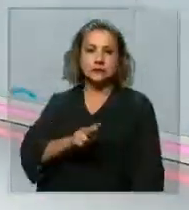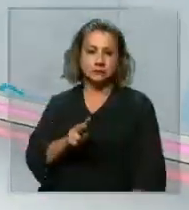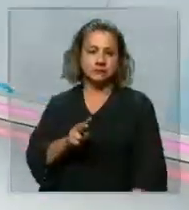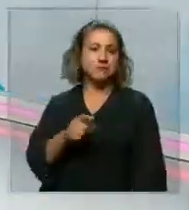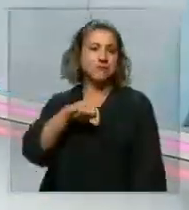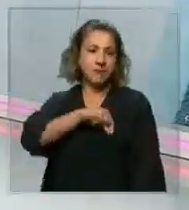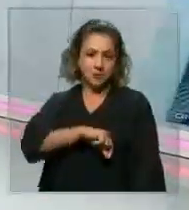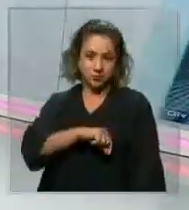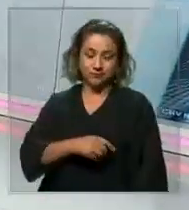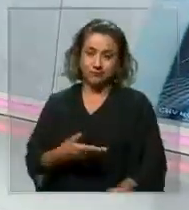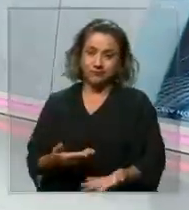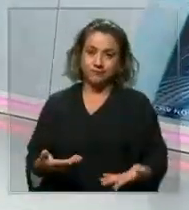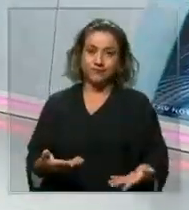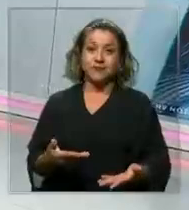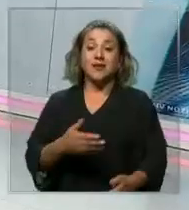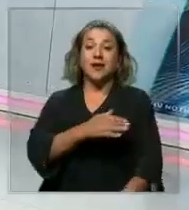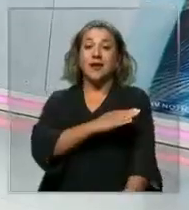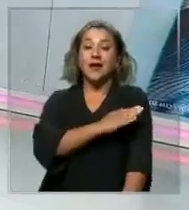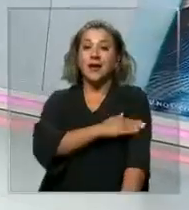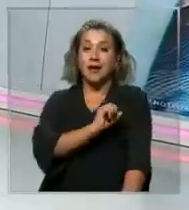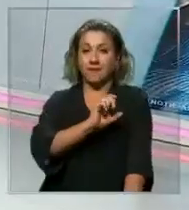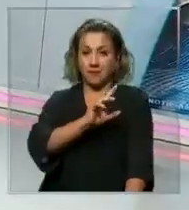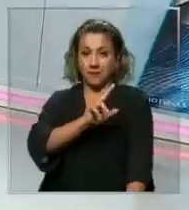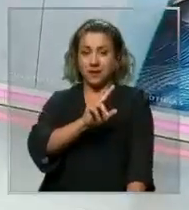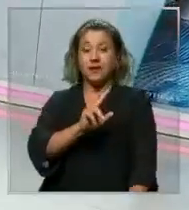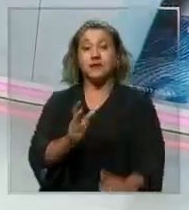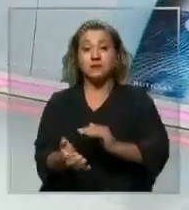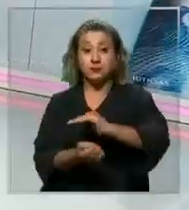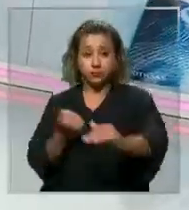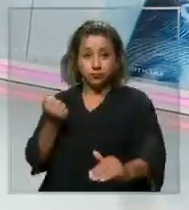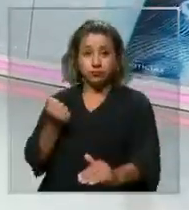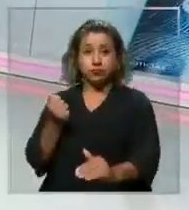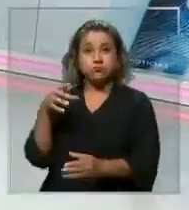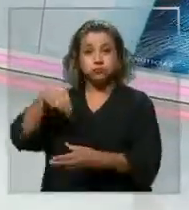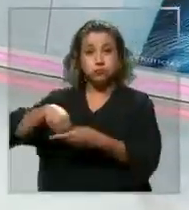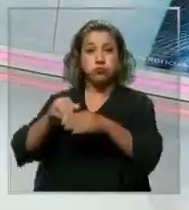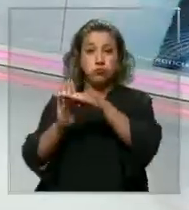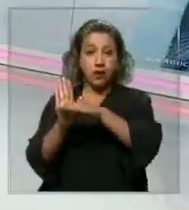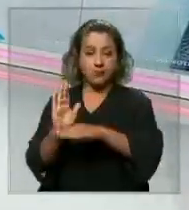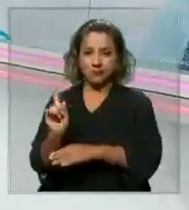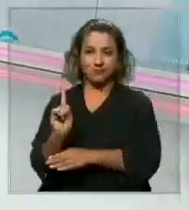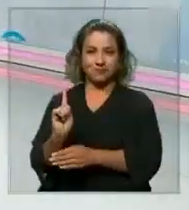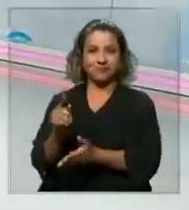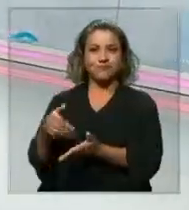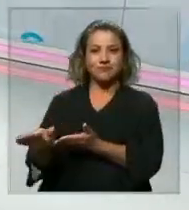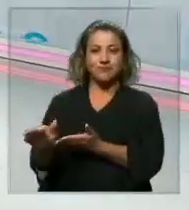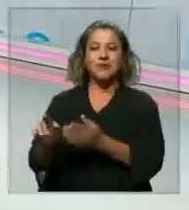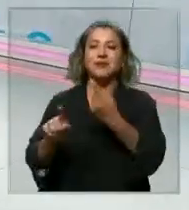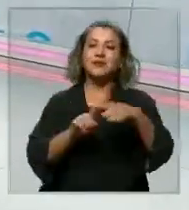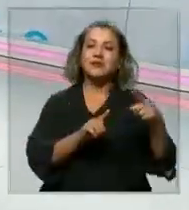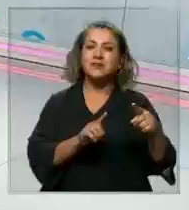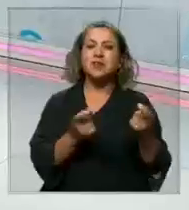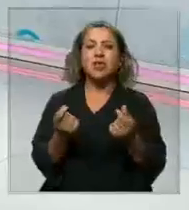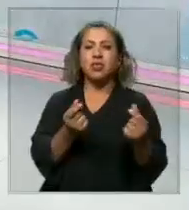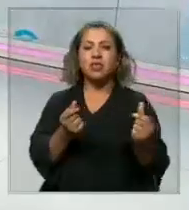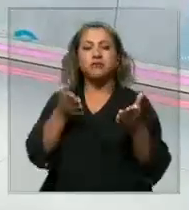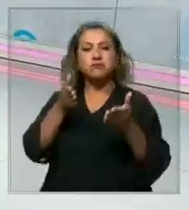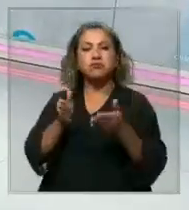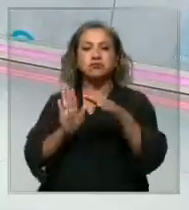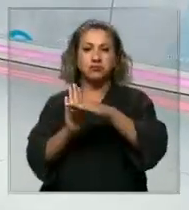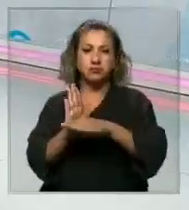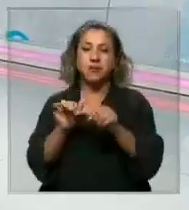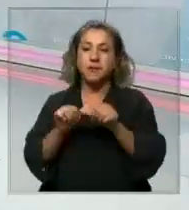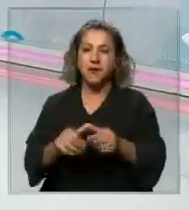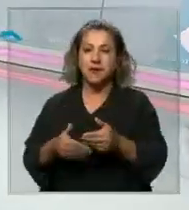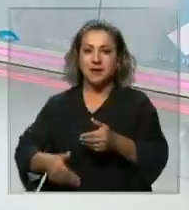por su parte El Ejecutivo insistió en que los retiros no forman parte de su programa y anunciaron una serie de medidas económicas y permanentes